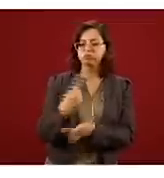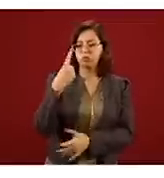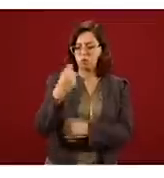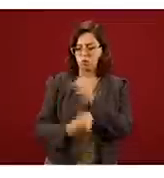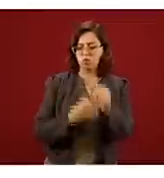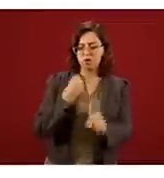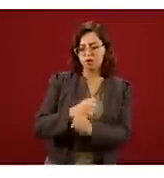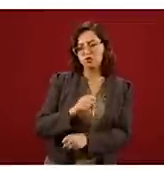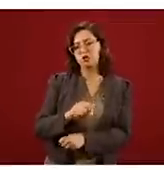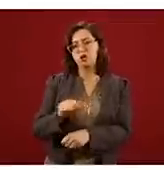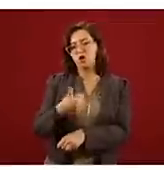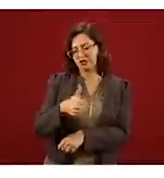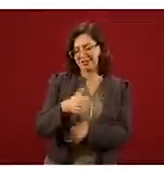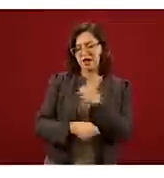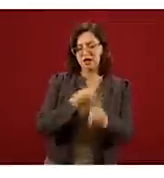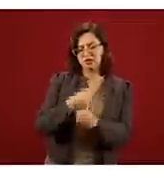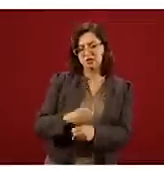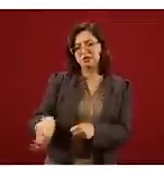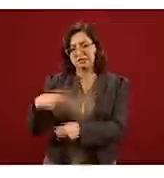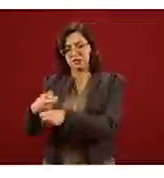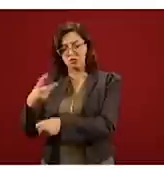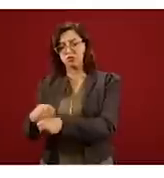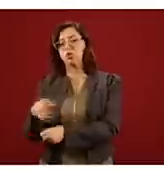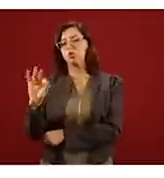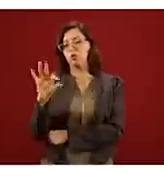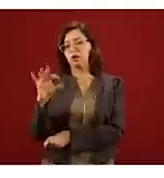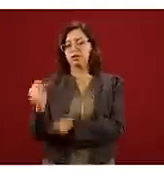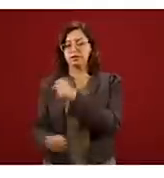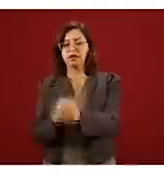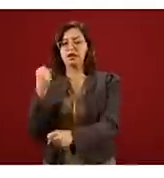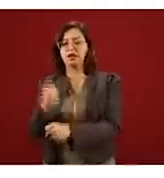a 40 años. Bueno, paralelamente anunciamos